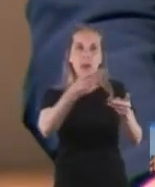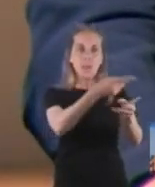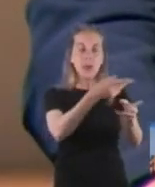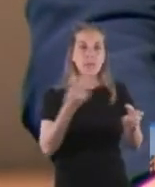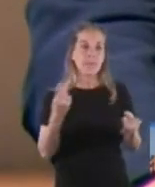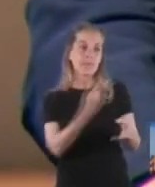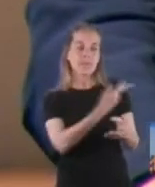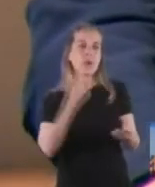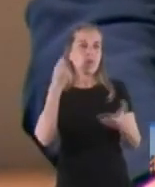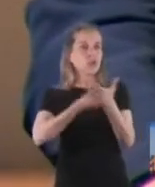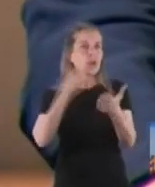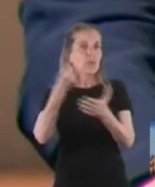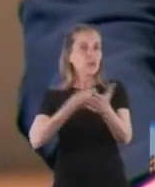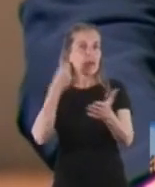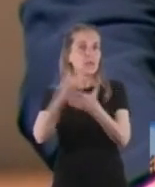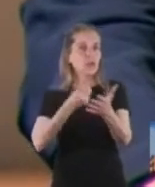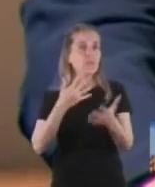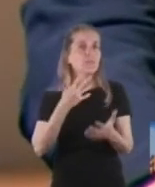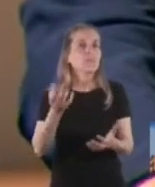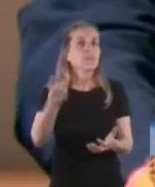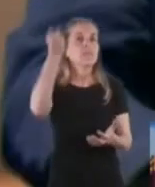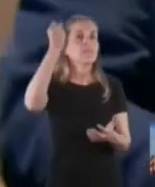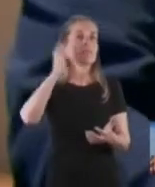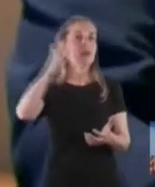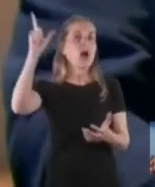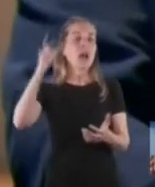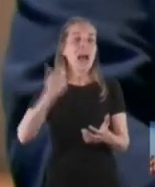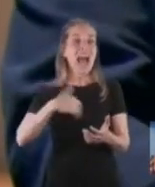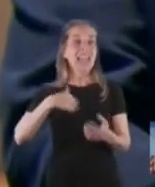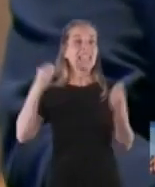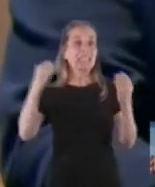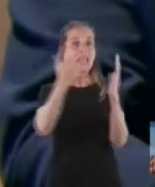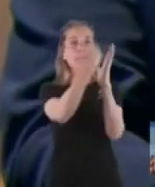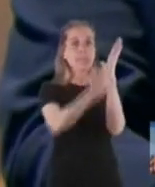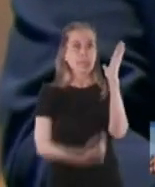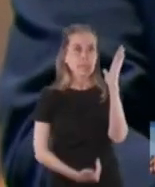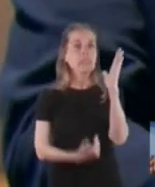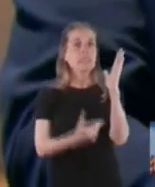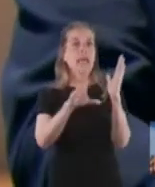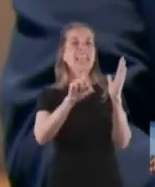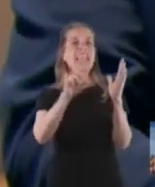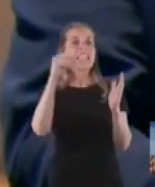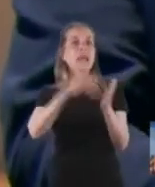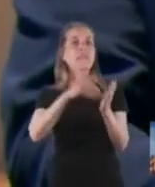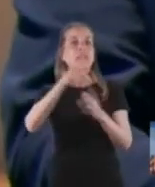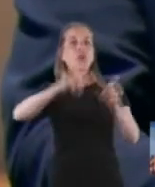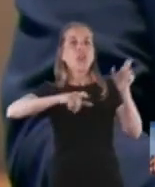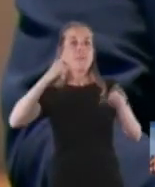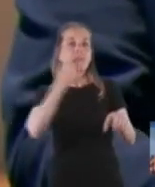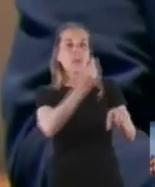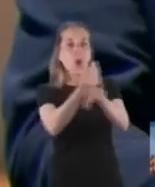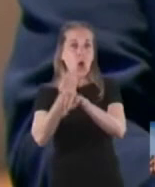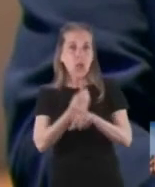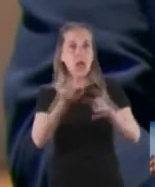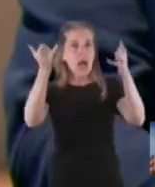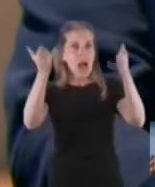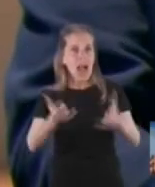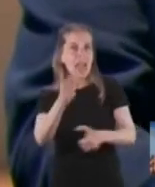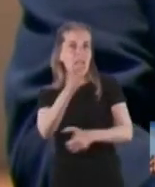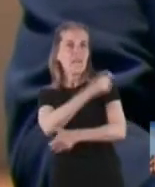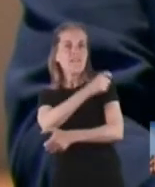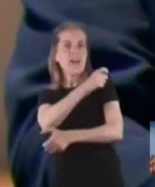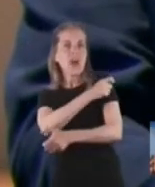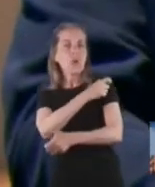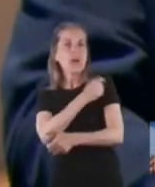peleamos y logramos que en la Argentina sea entre los países de más de 30 millones de habitantes el que mayor inmunidad ha